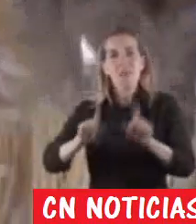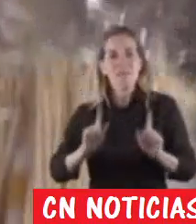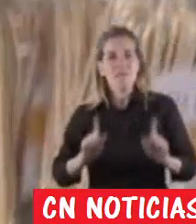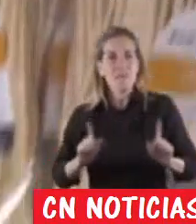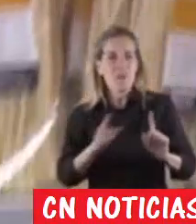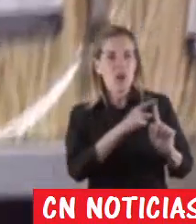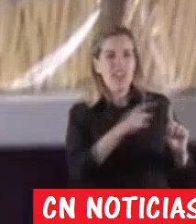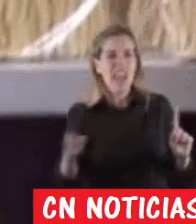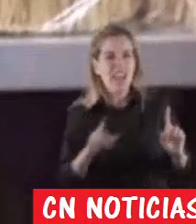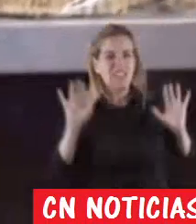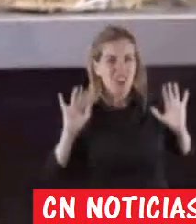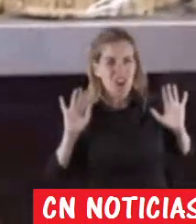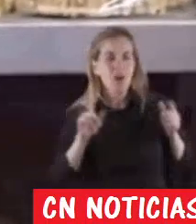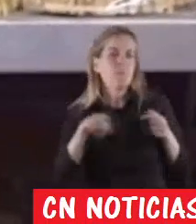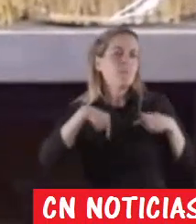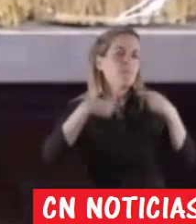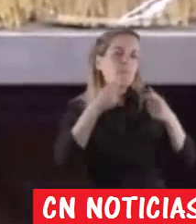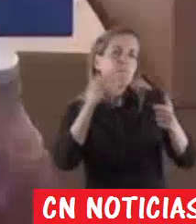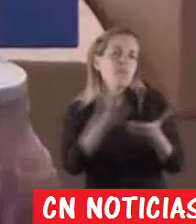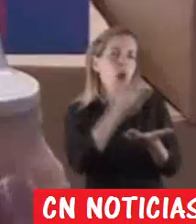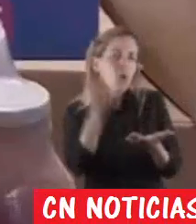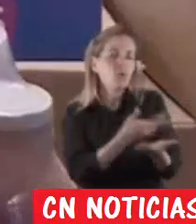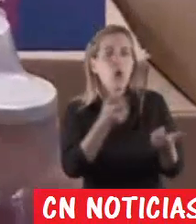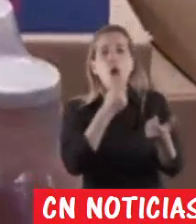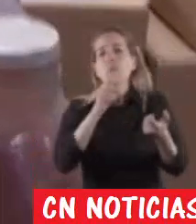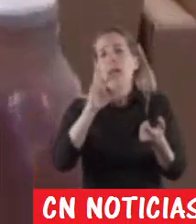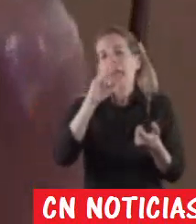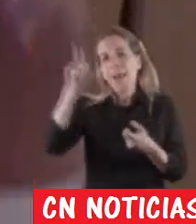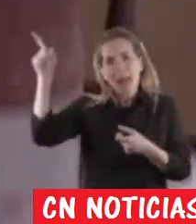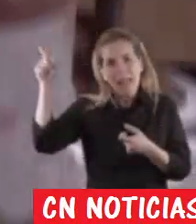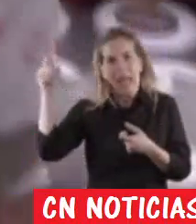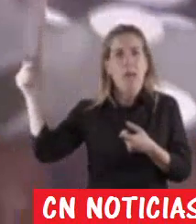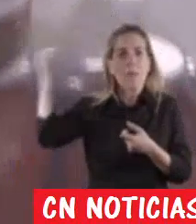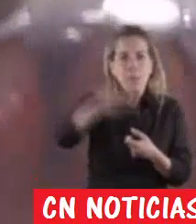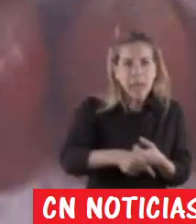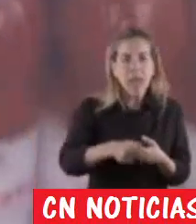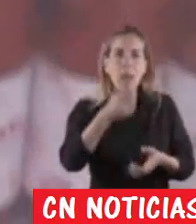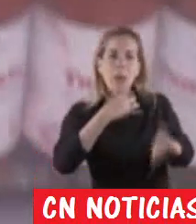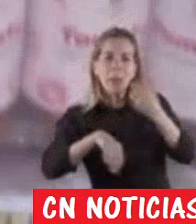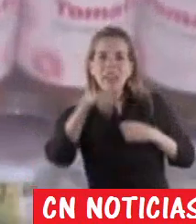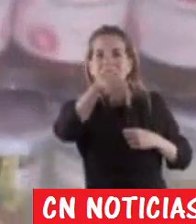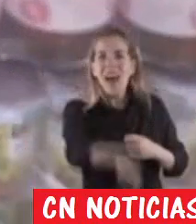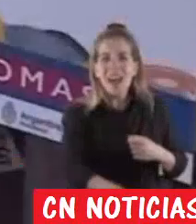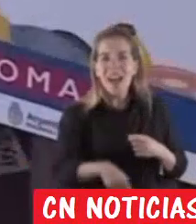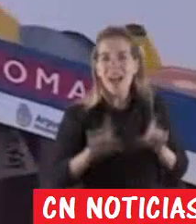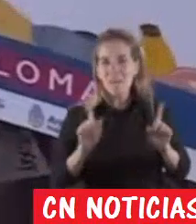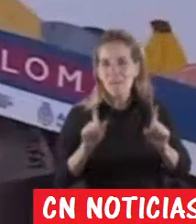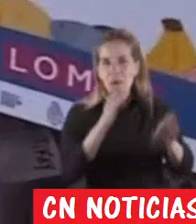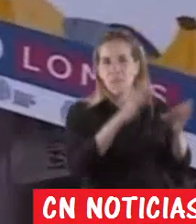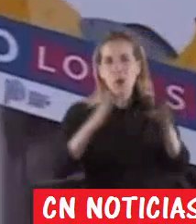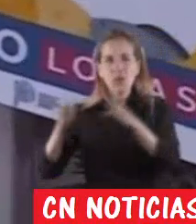de hortícola, que viene de La Plata. Ellos me reclamaban recién, con justa razón,